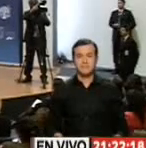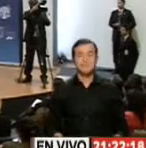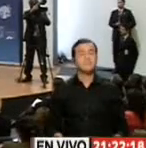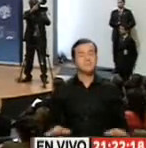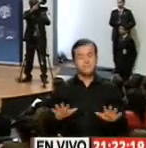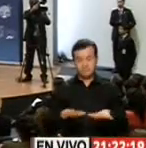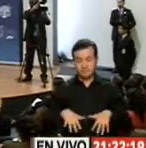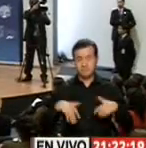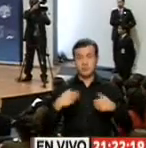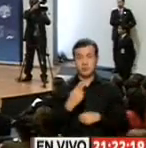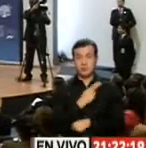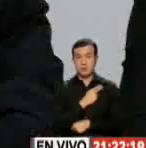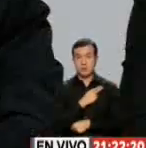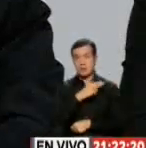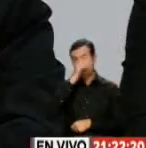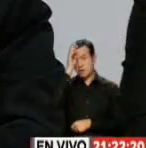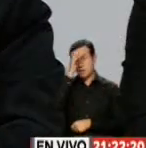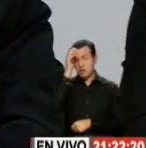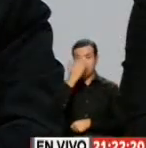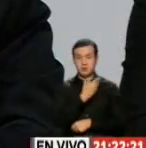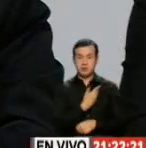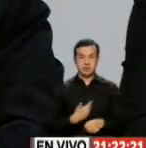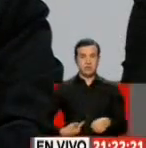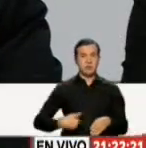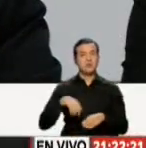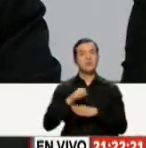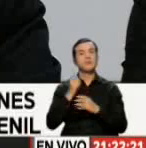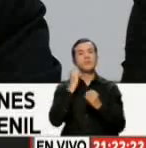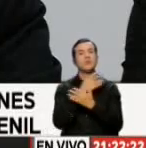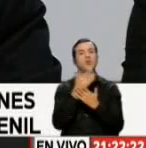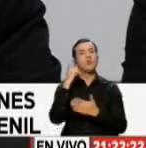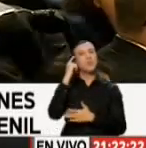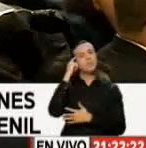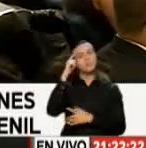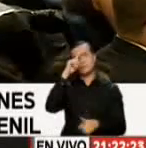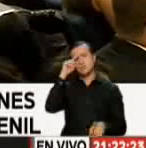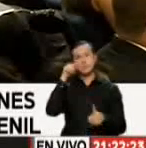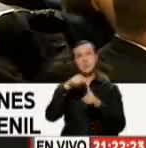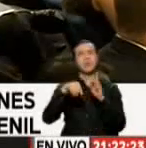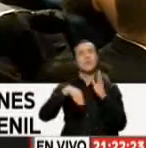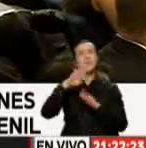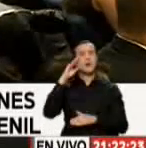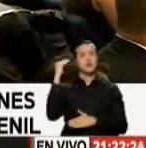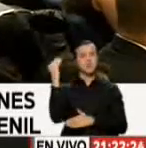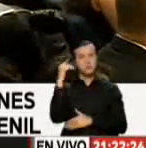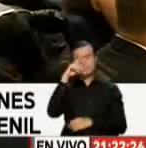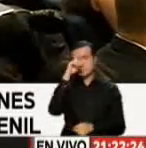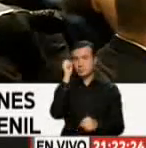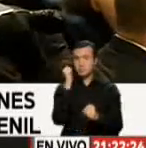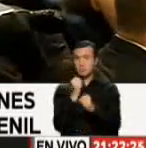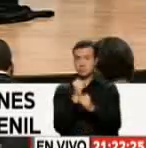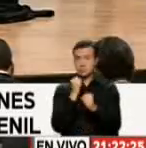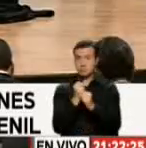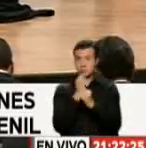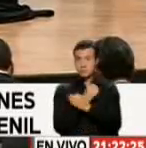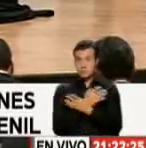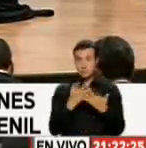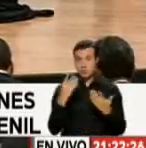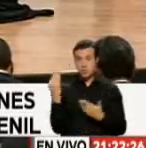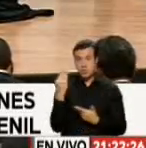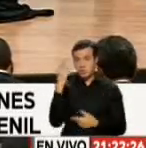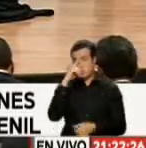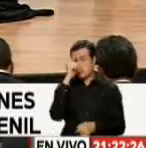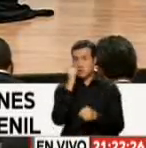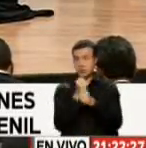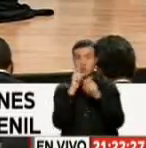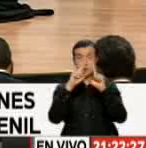En el auditorio de la Universidad Católica, el mandatario ecuatoriano destacó que el gobierno le apuesta a que más jóvenes tengan trabajo. Confirmó que con Empleo Joven,